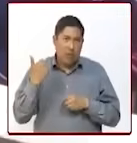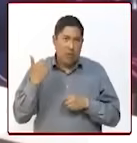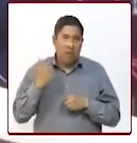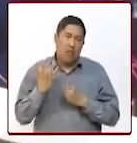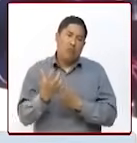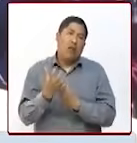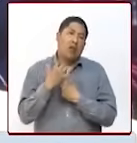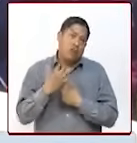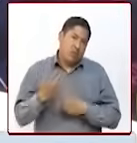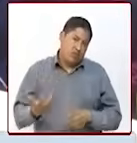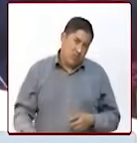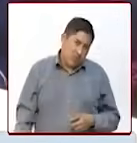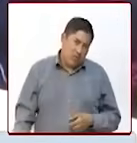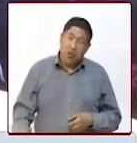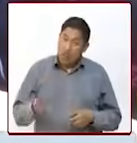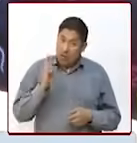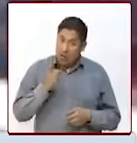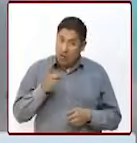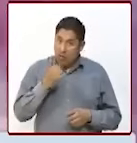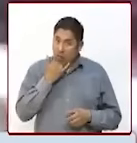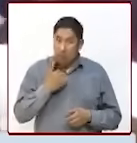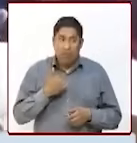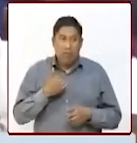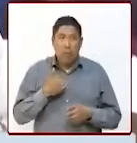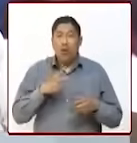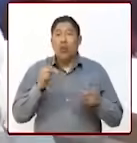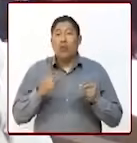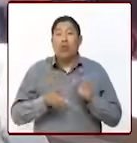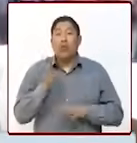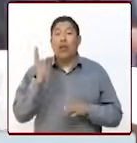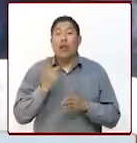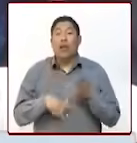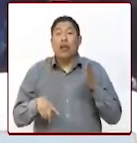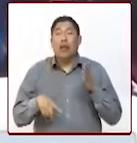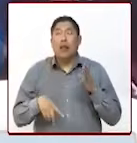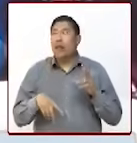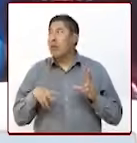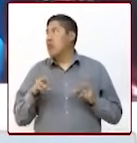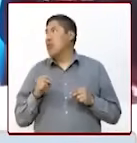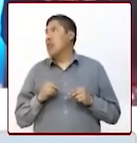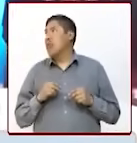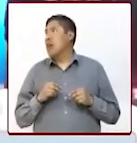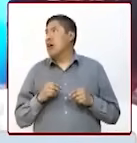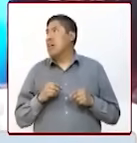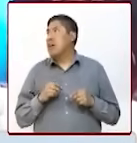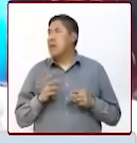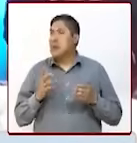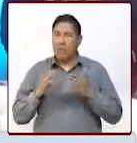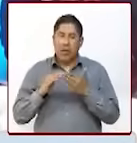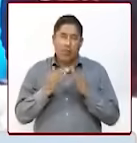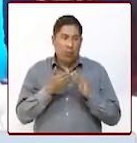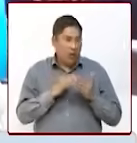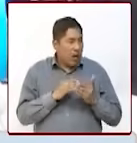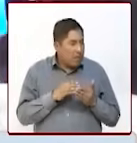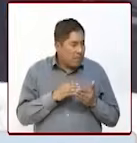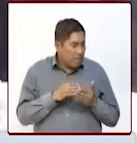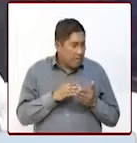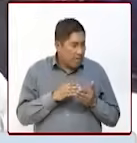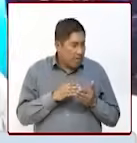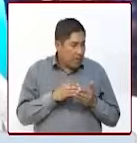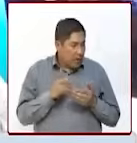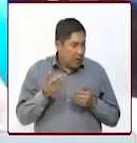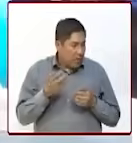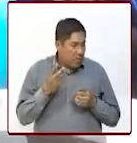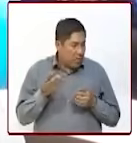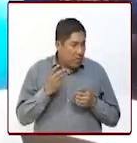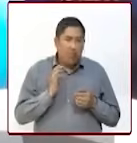es obligatorio asistir a la comunidad. ¿Y si no fuera, qué pasa? Ah, no, o sea que a la comunidad, o sea que eso